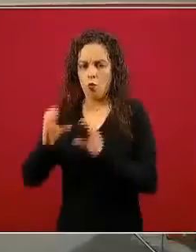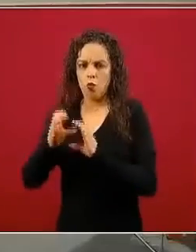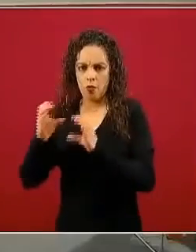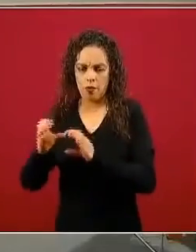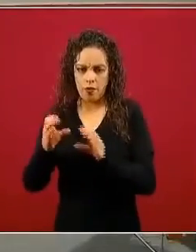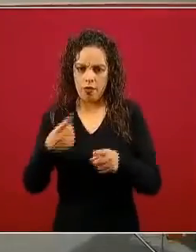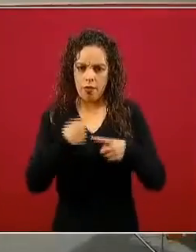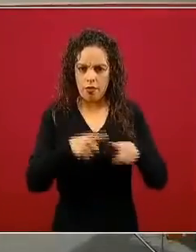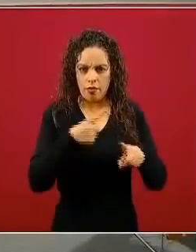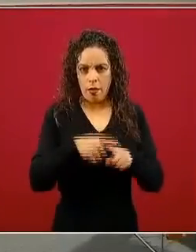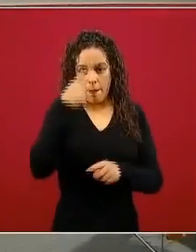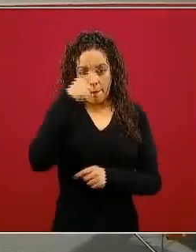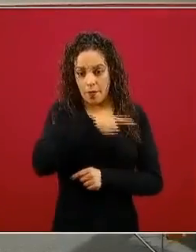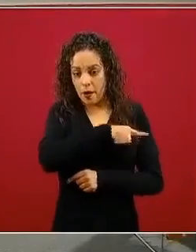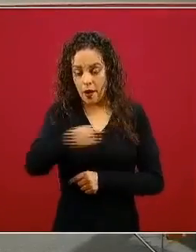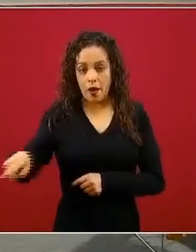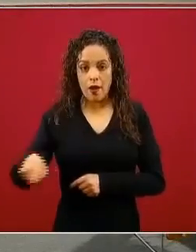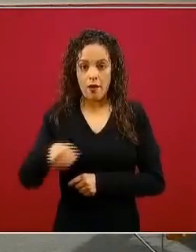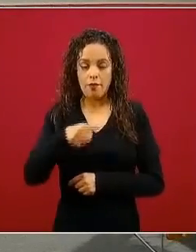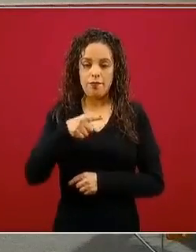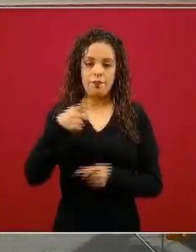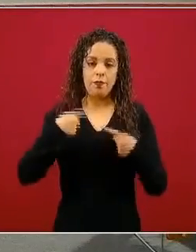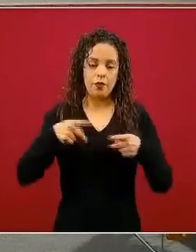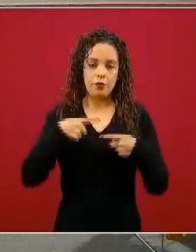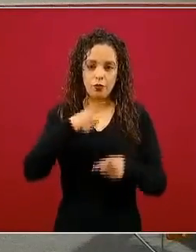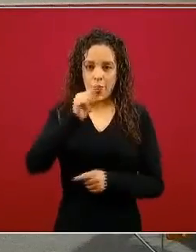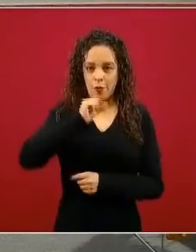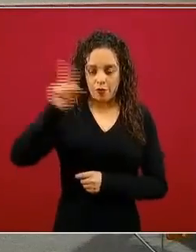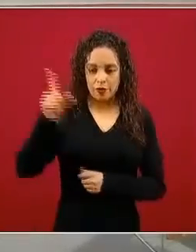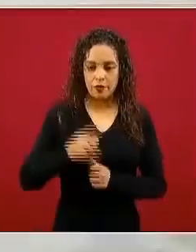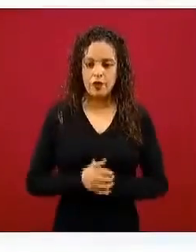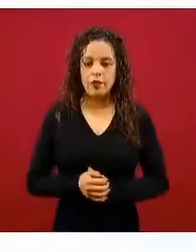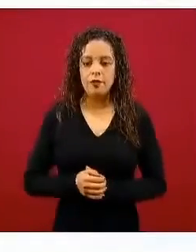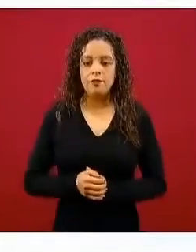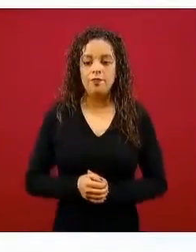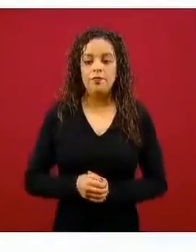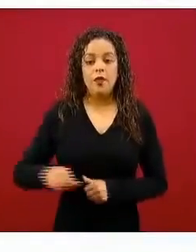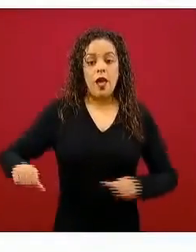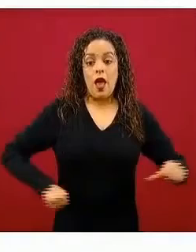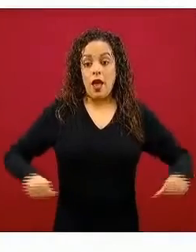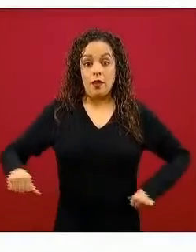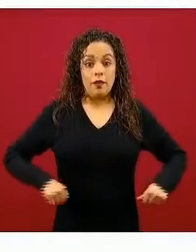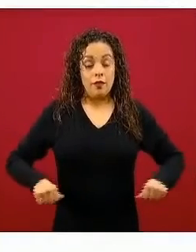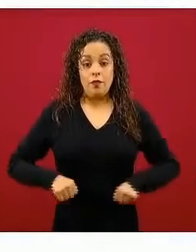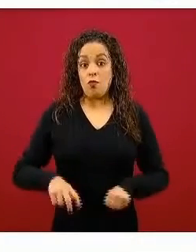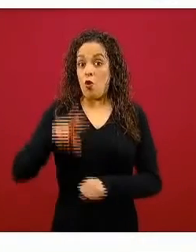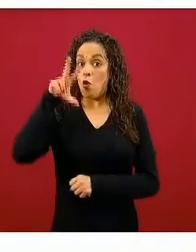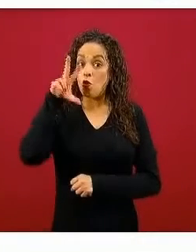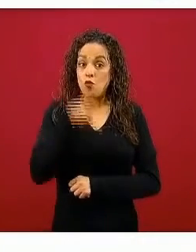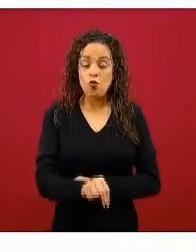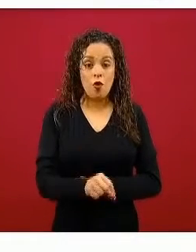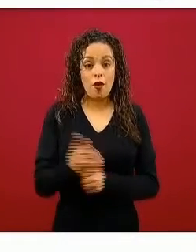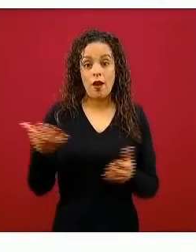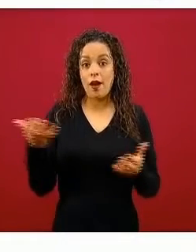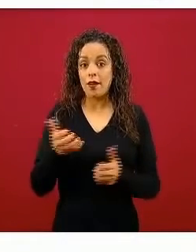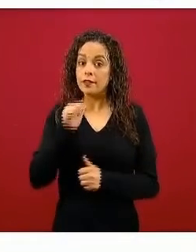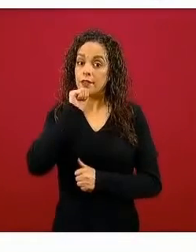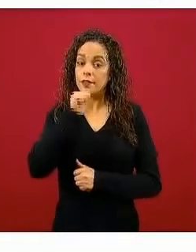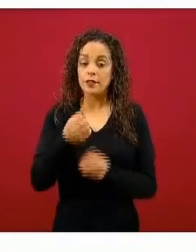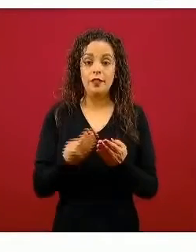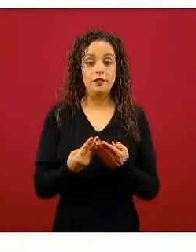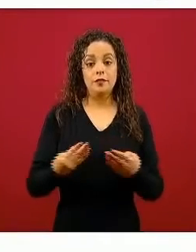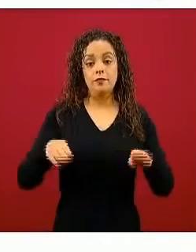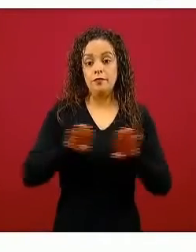siguiente diapositiva vemos las actividades que definitivamente están suspendidas, actividades que no se deben de llevar a cabo mientras el semáforo de riesgo